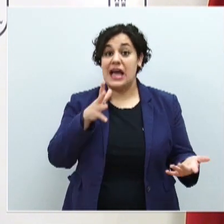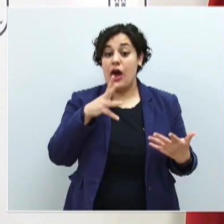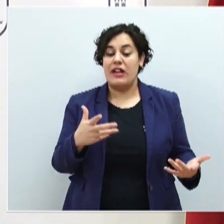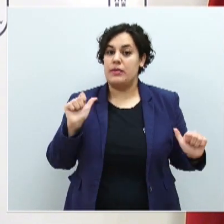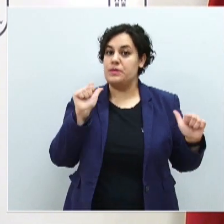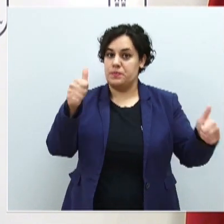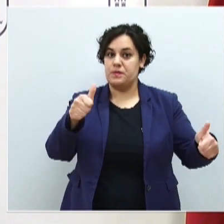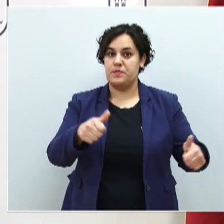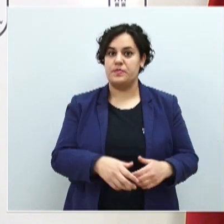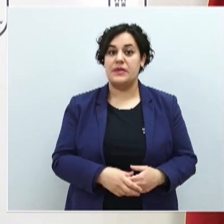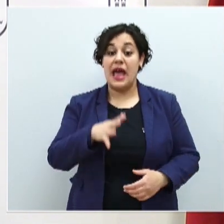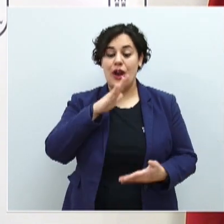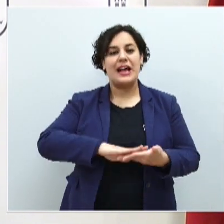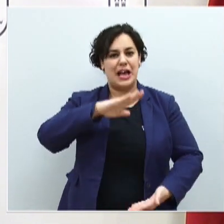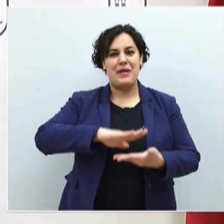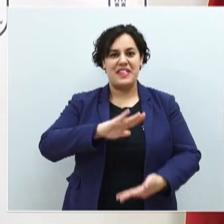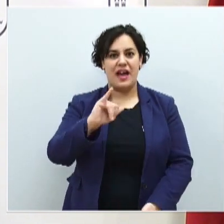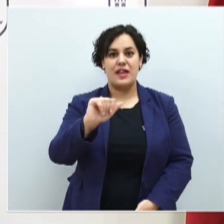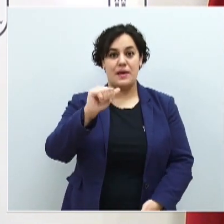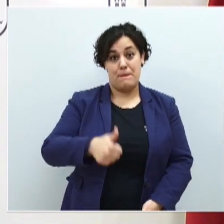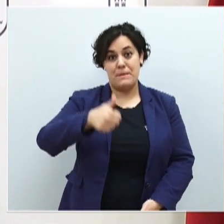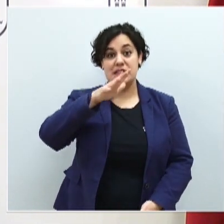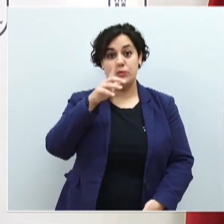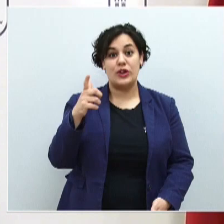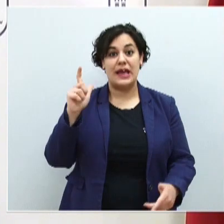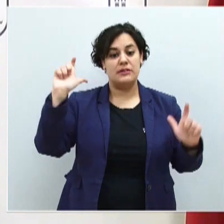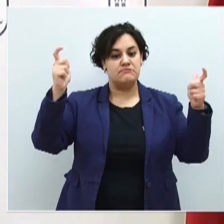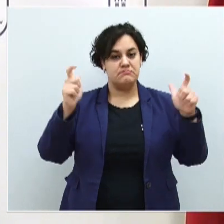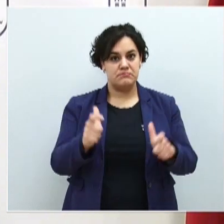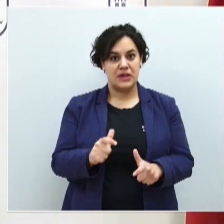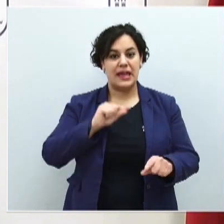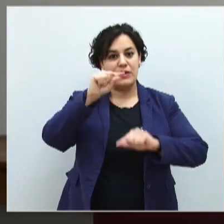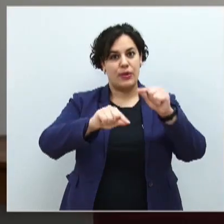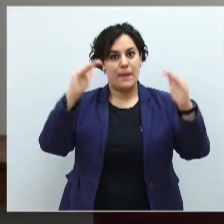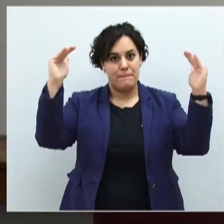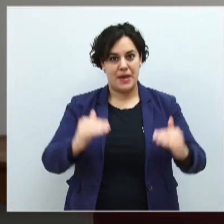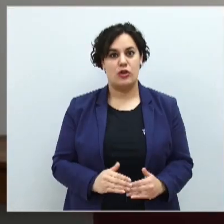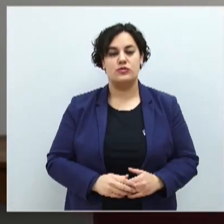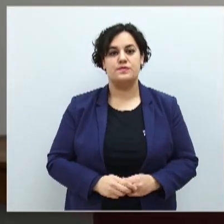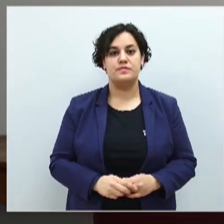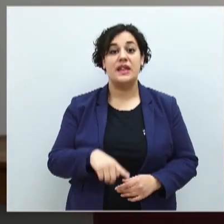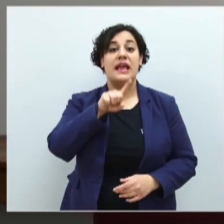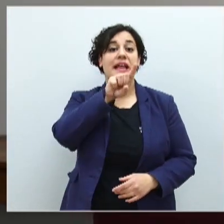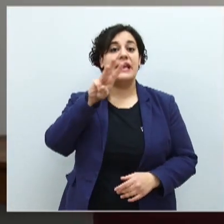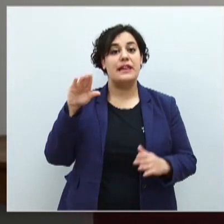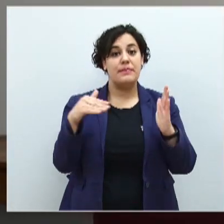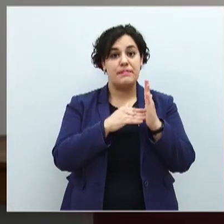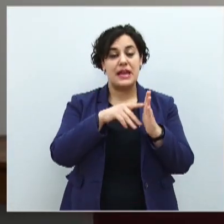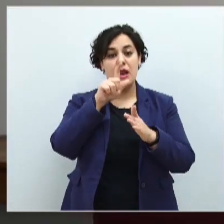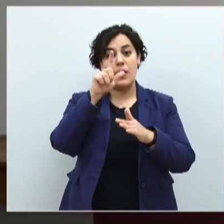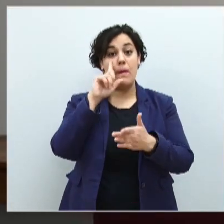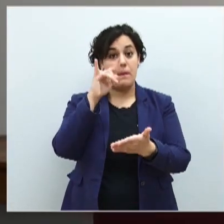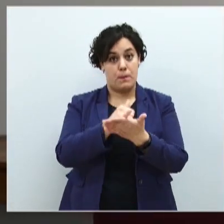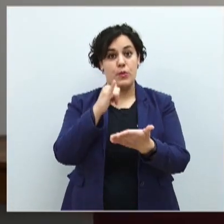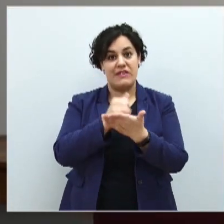cuando tenemos más capacidad porque hay menos casos y menos transmisión comunitaria, ¿no? Las 13.000 pruebas PCR de las que se